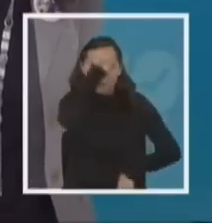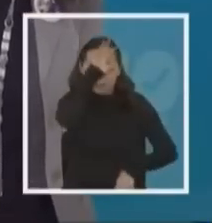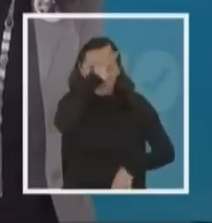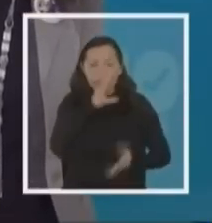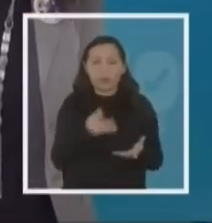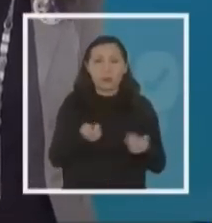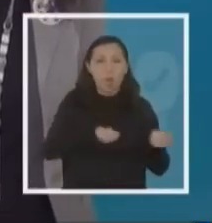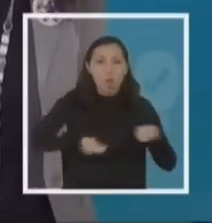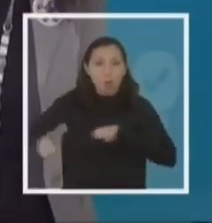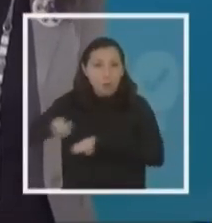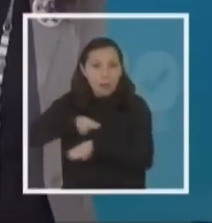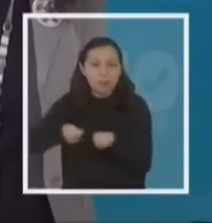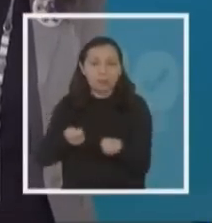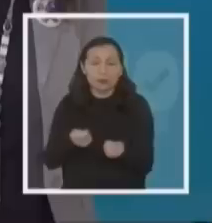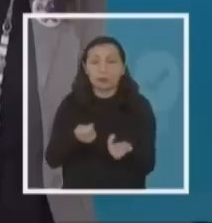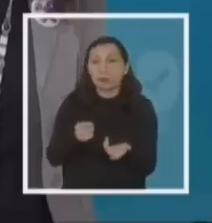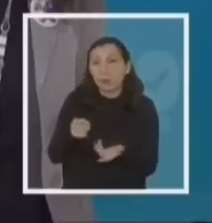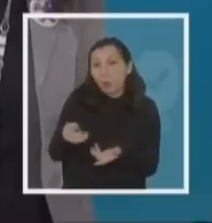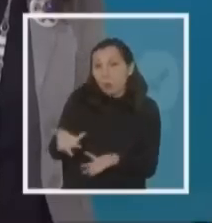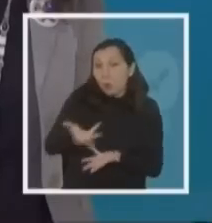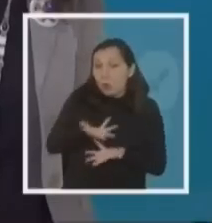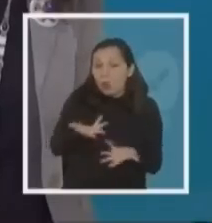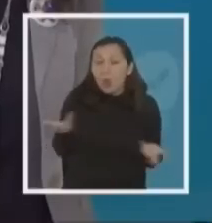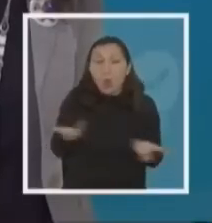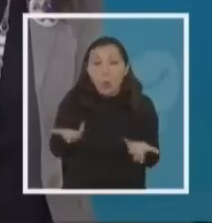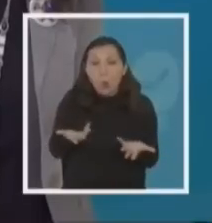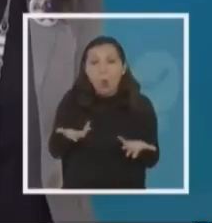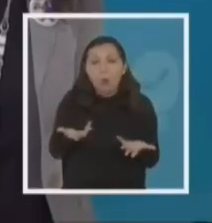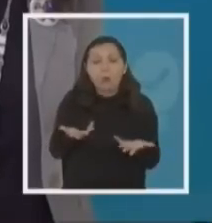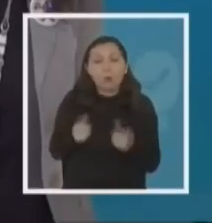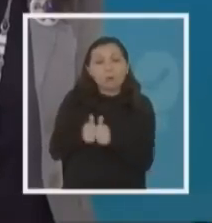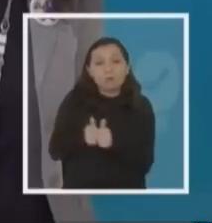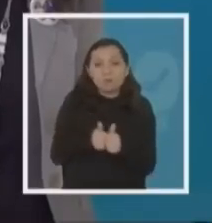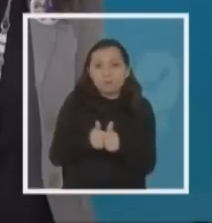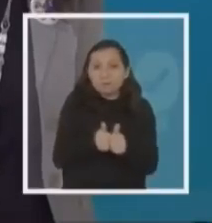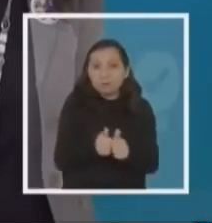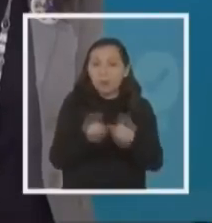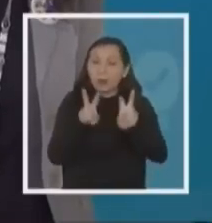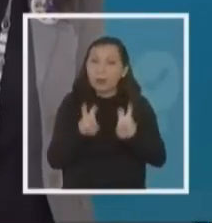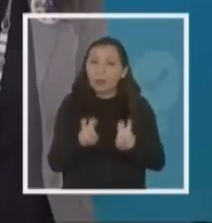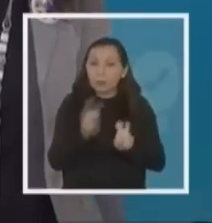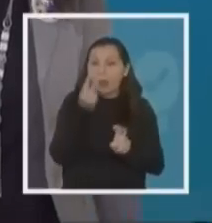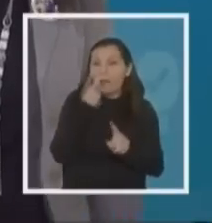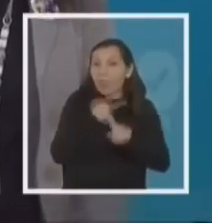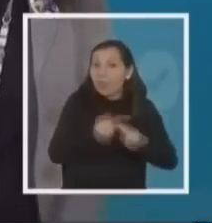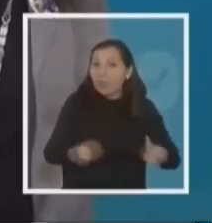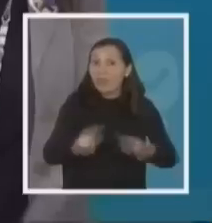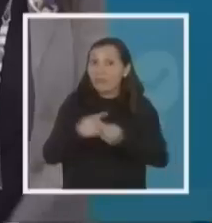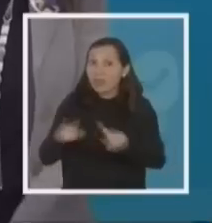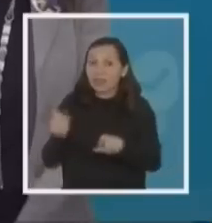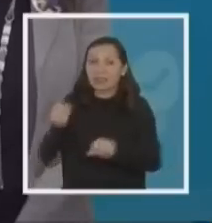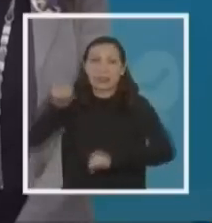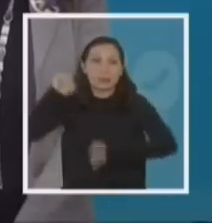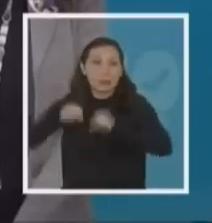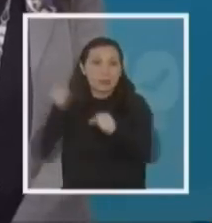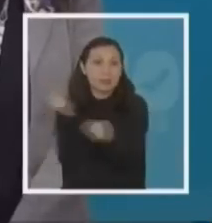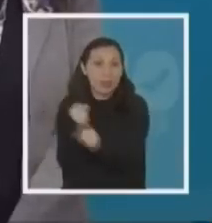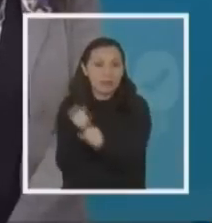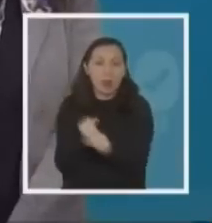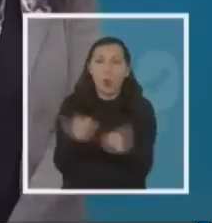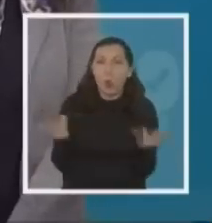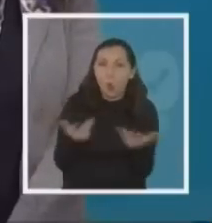por ejemplo, el comercio. Quería que nos contaran cómo va a ser ese acompañamiento para ver los distintos rubros, cómo se van